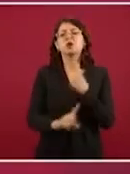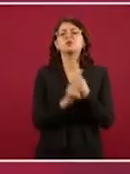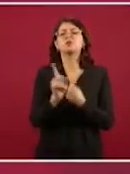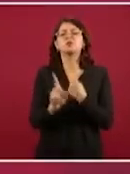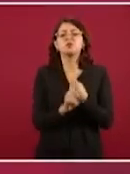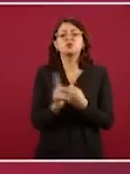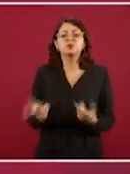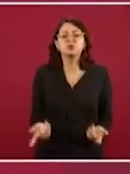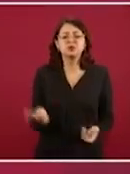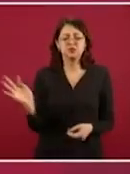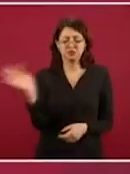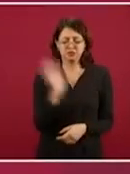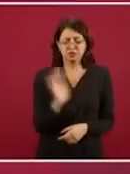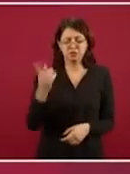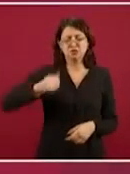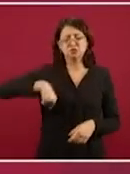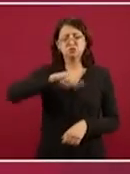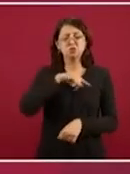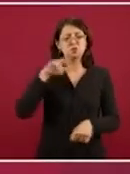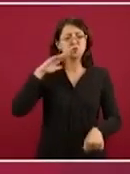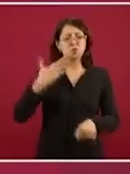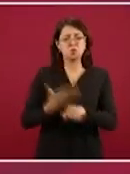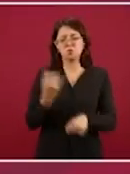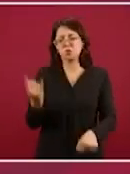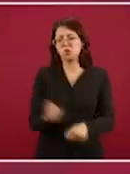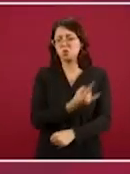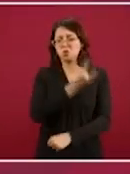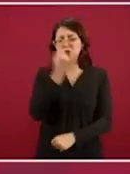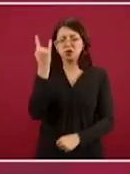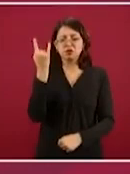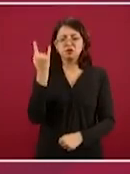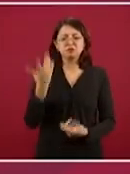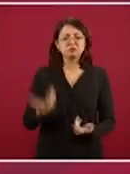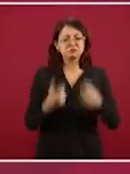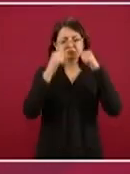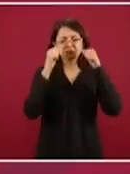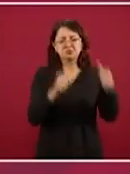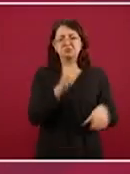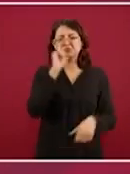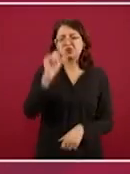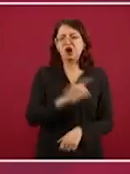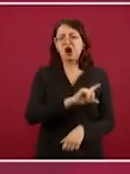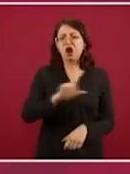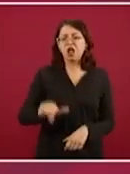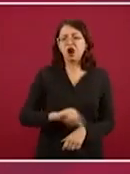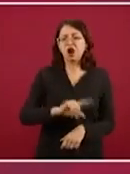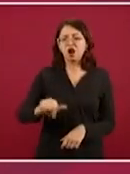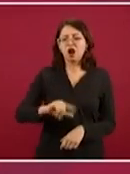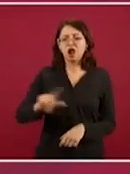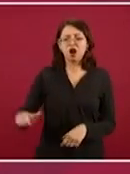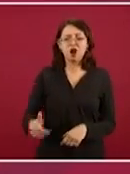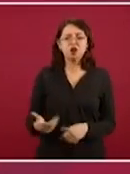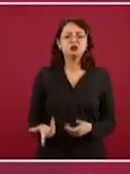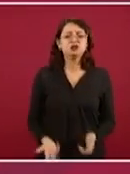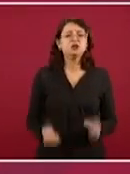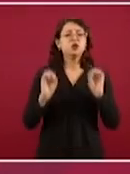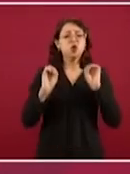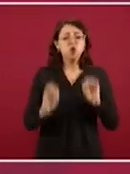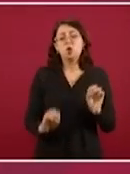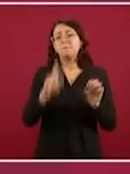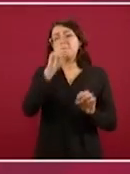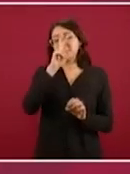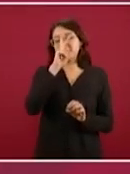estuviésemos incumpliendo con nuestra responsabilidad, no atendiendo el problema, o